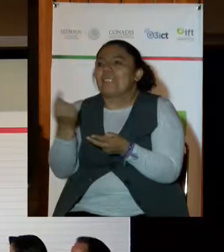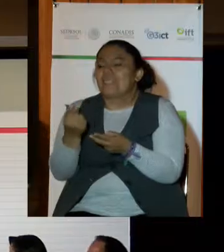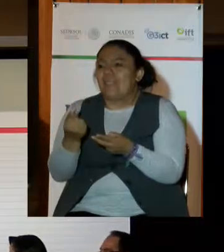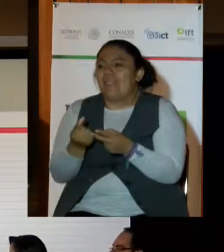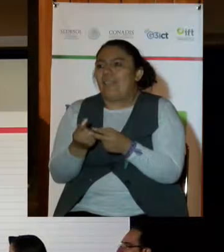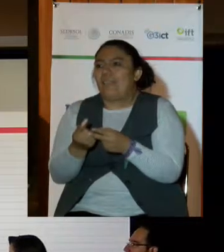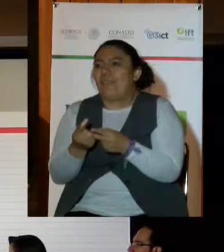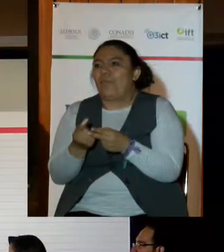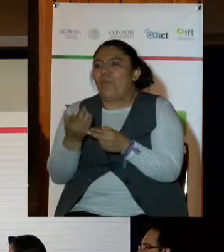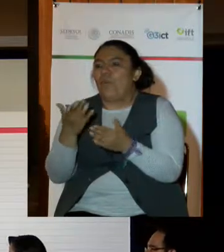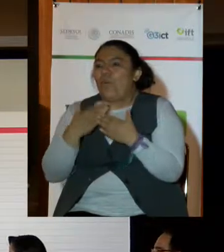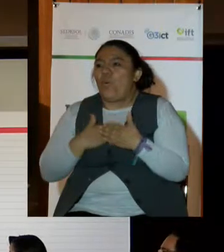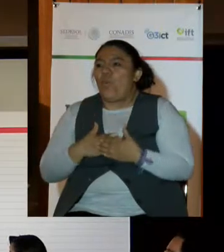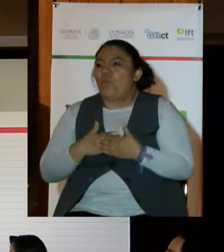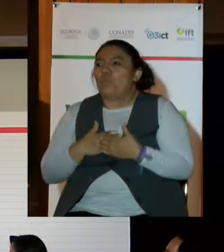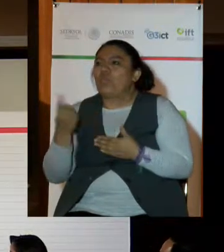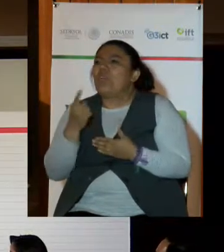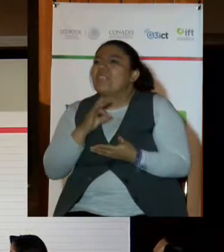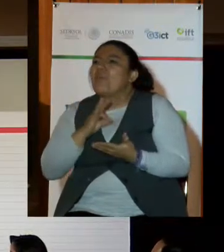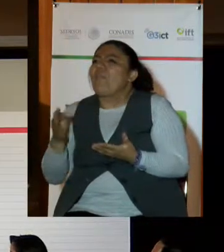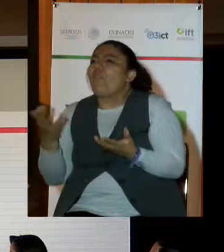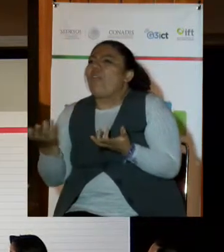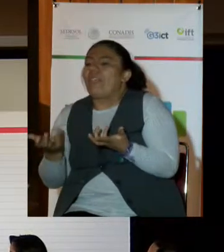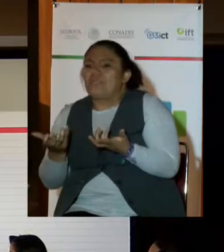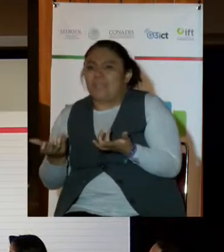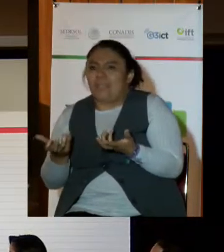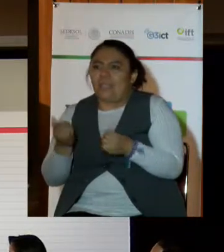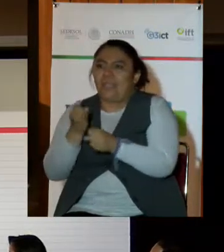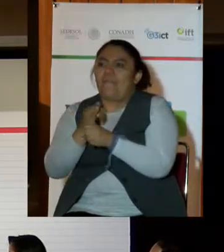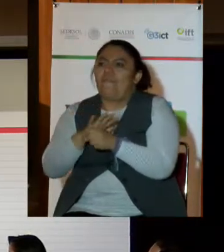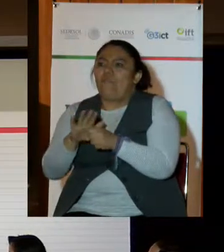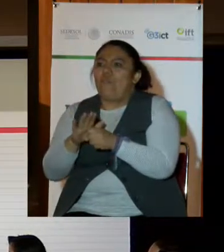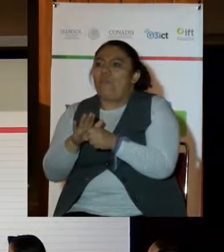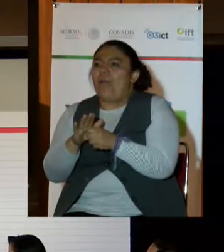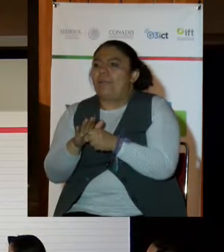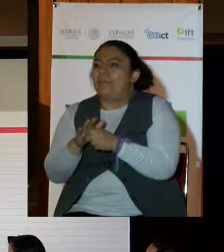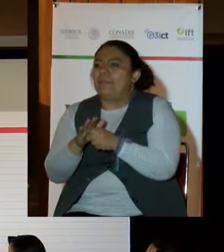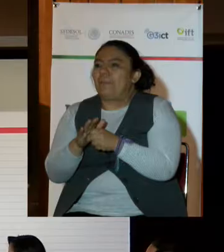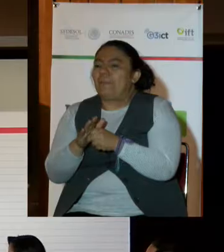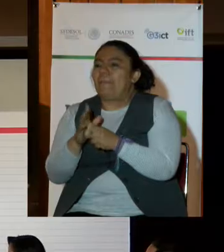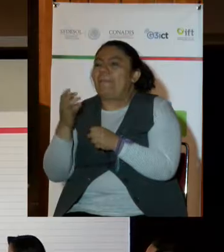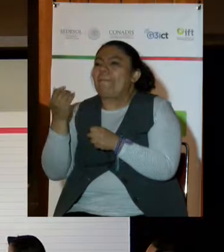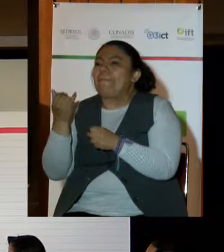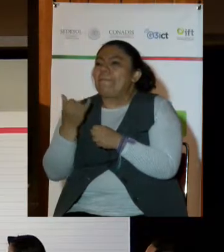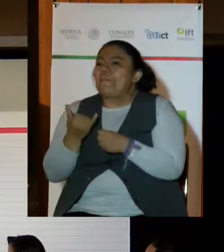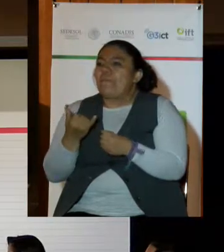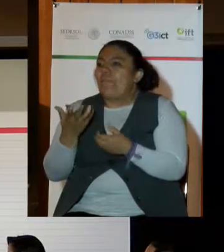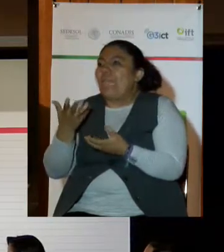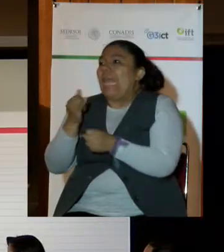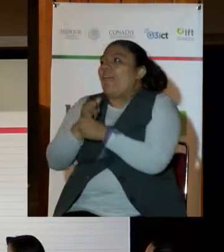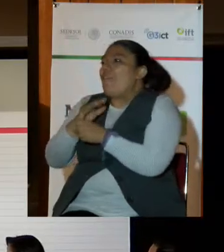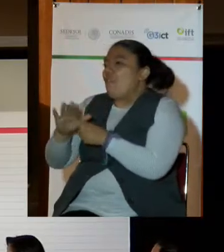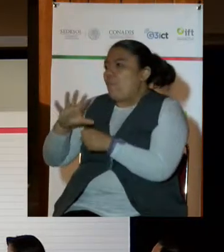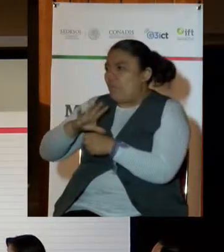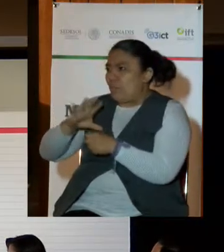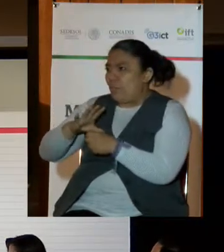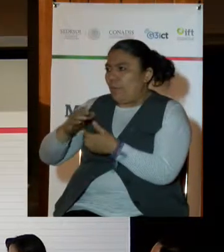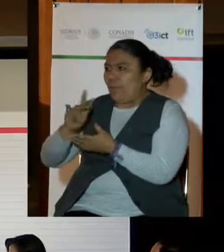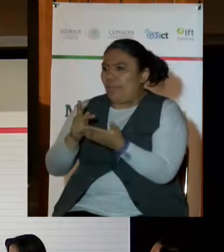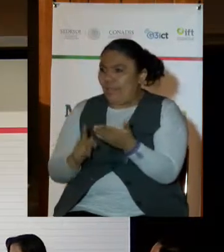armando y no la queremos terminar, no la hemos podido terminar porque la queremos hacer accesible. Ay, pues